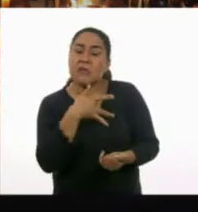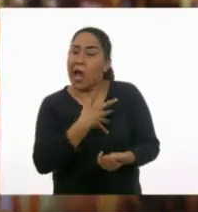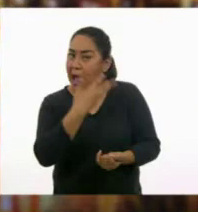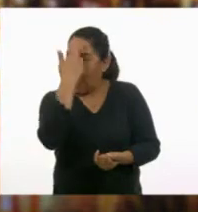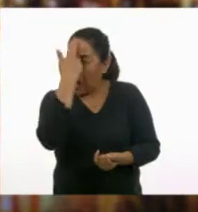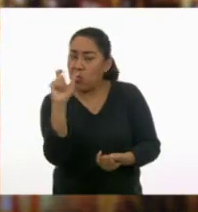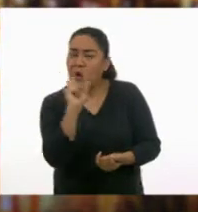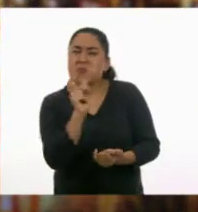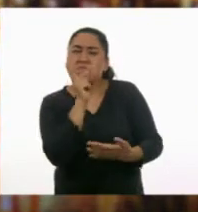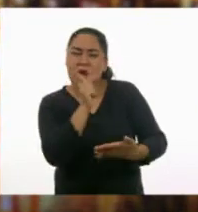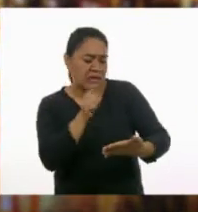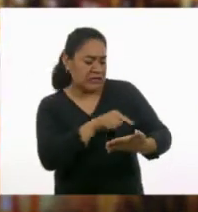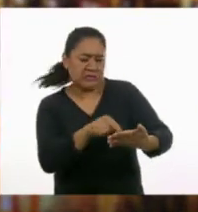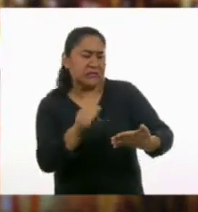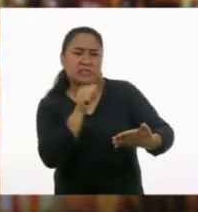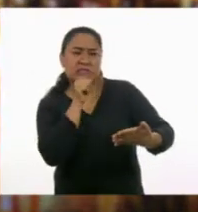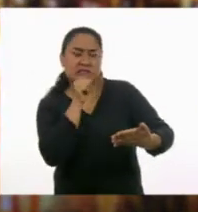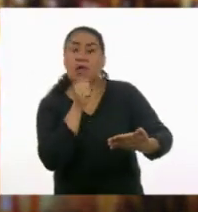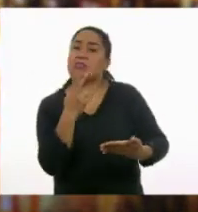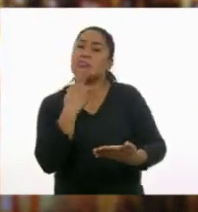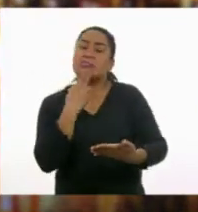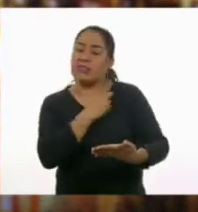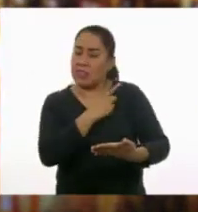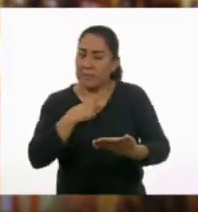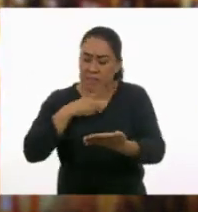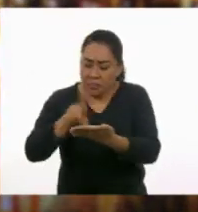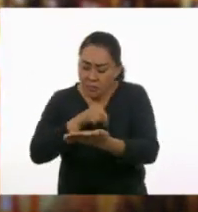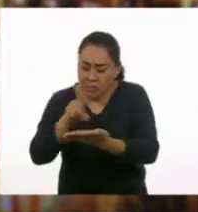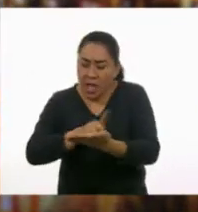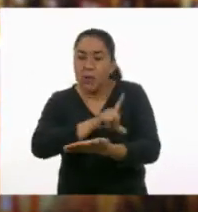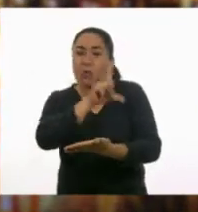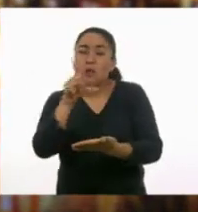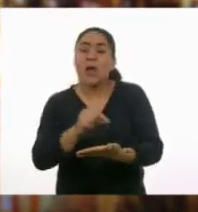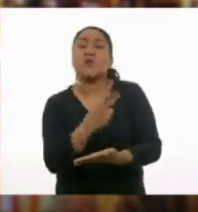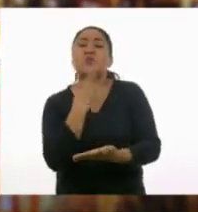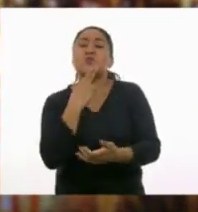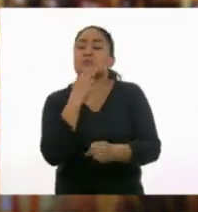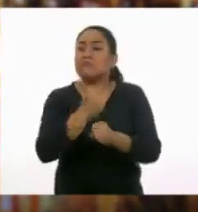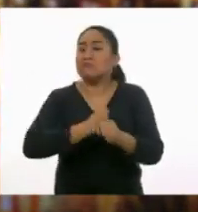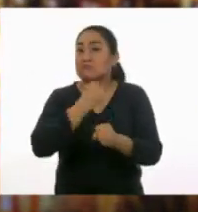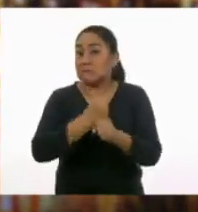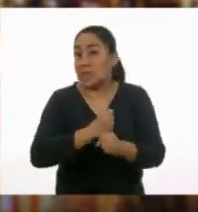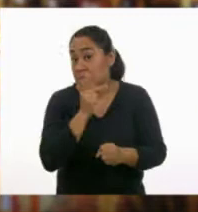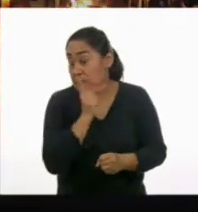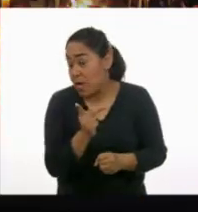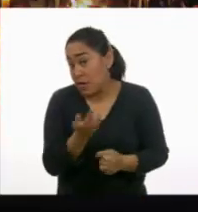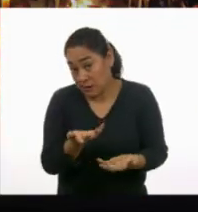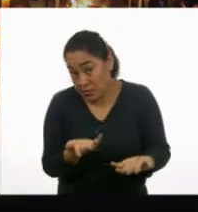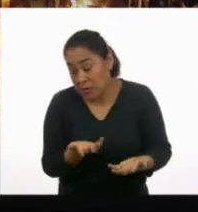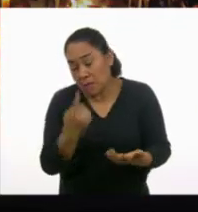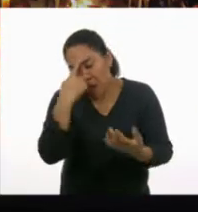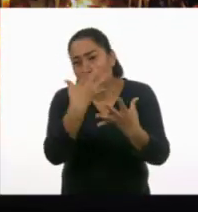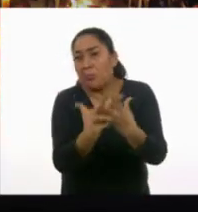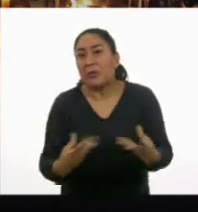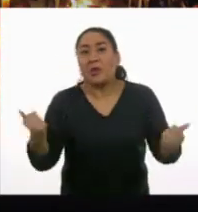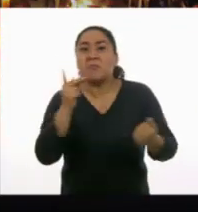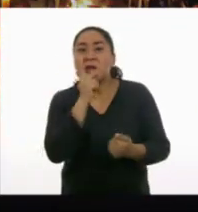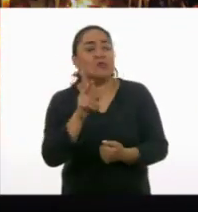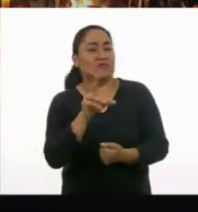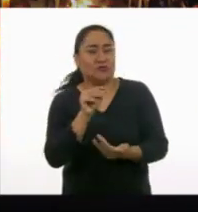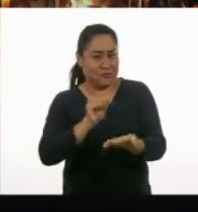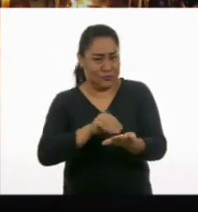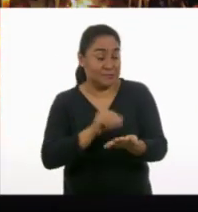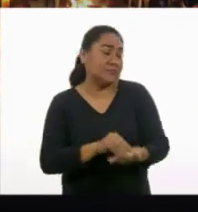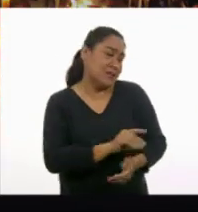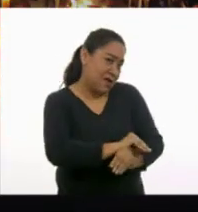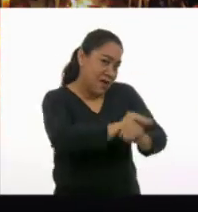no conozcamos para que las incluyamos en nuestro vocabulario y las podamos utilizar cotidianamente y no se pierdan. Claro que sí, claro